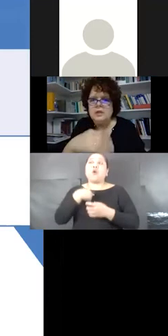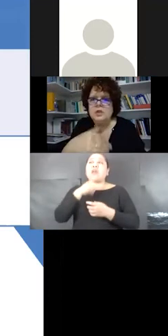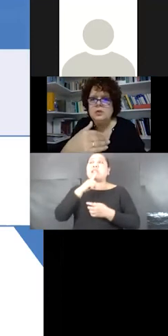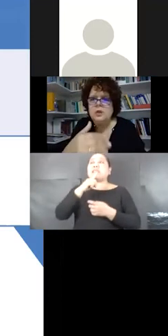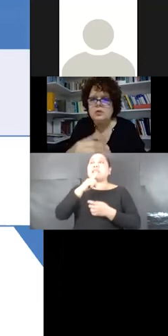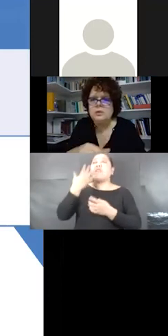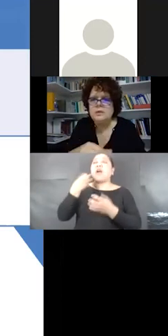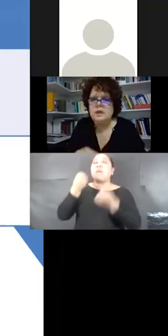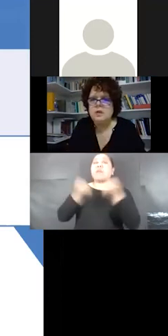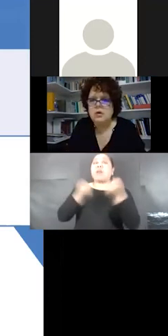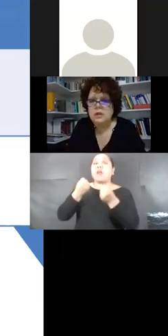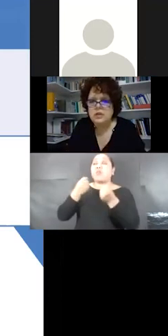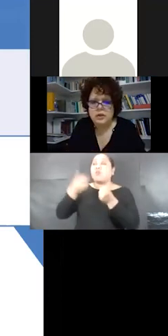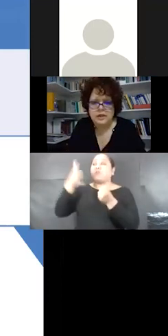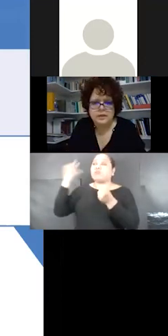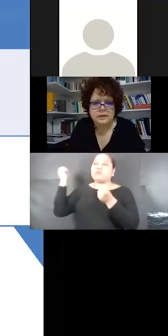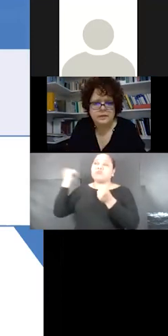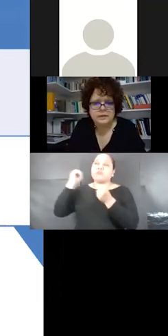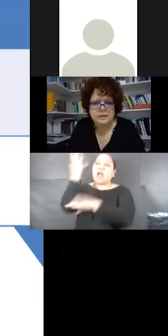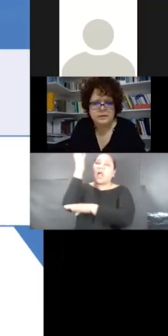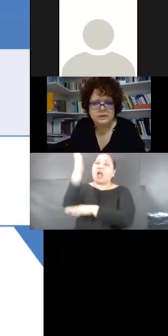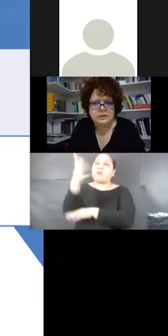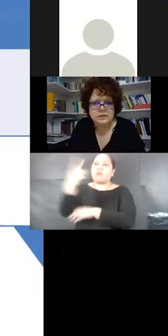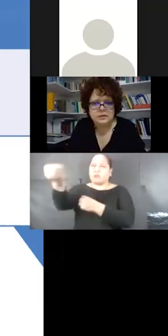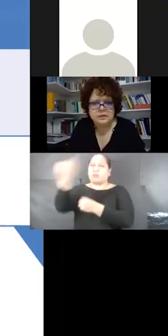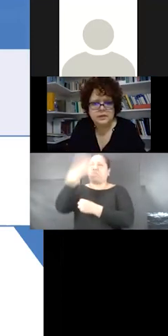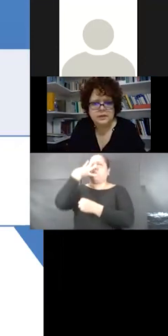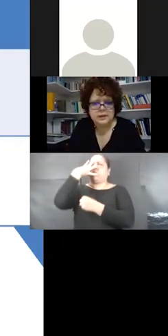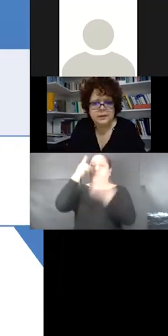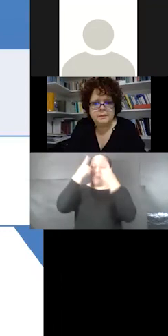árboles, y una luz me cegó y choqué.